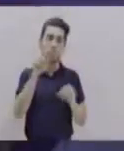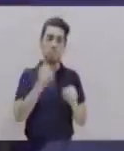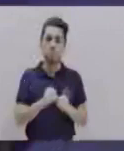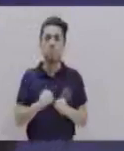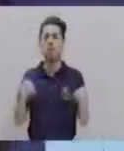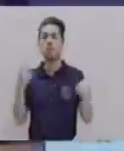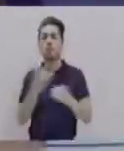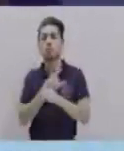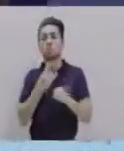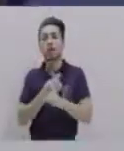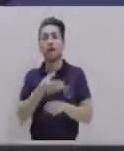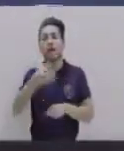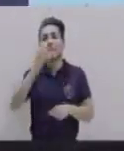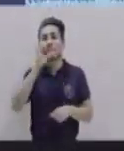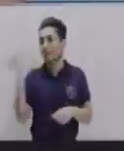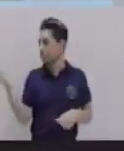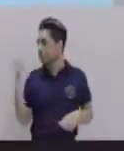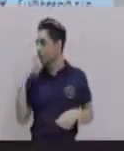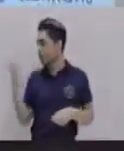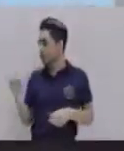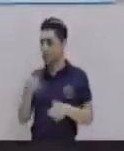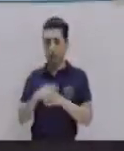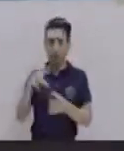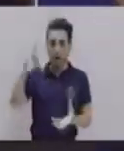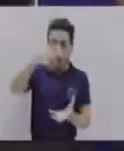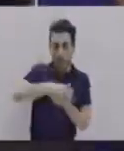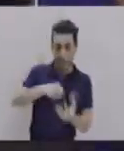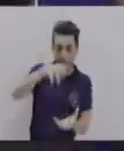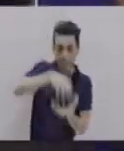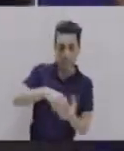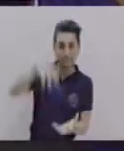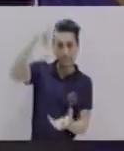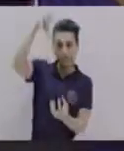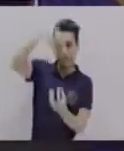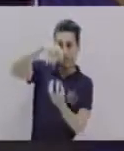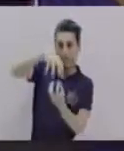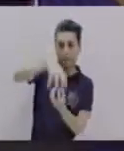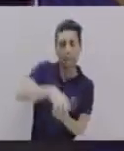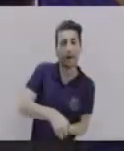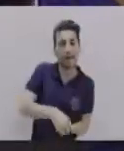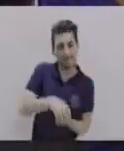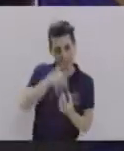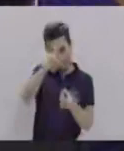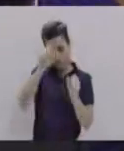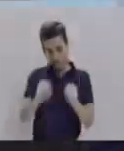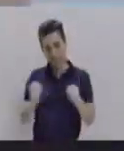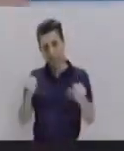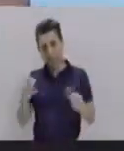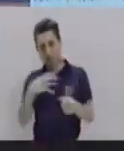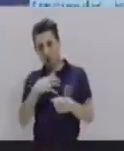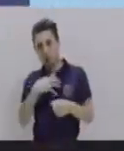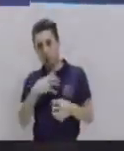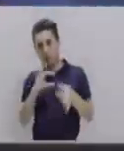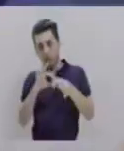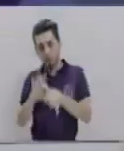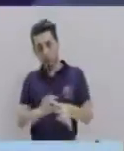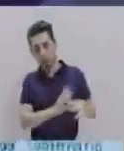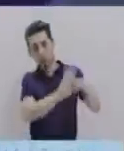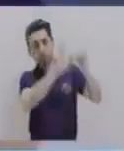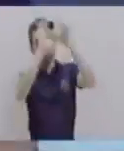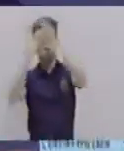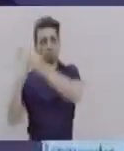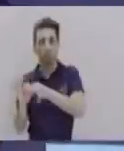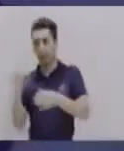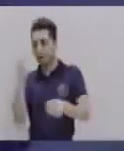vasos desechables y reciclados como los que yo tengo acá. Tú puedes hacer tu propia cadena alimenticia, presentársela a